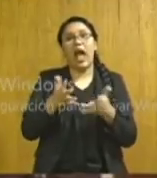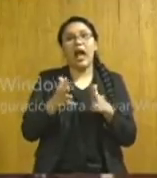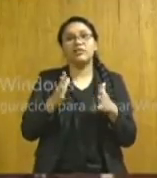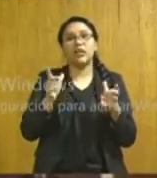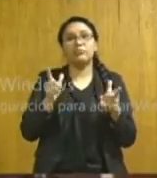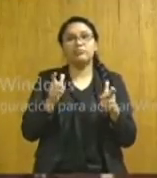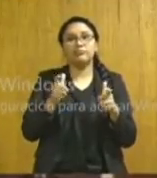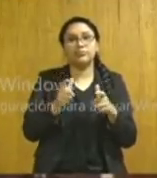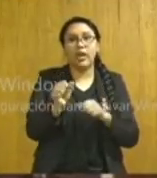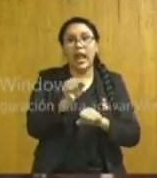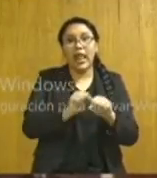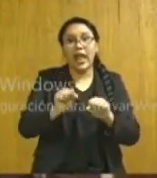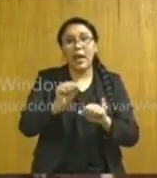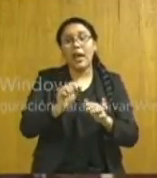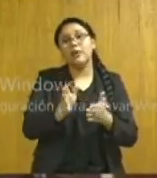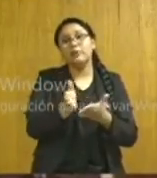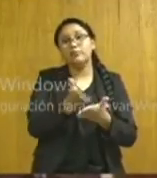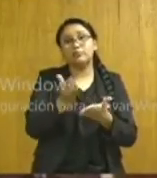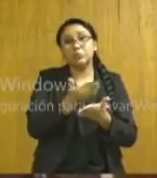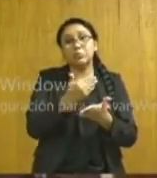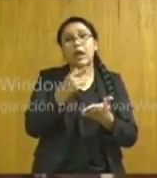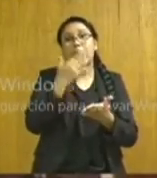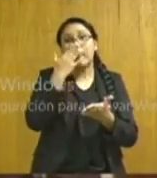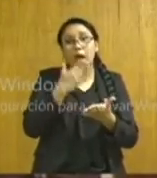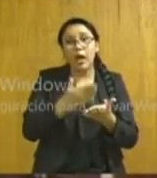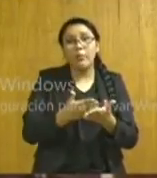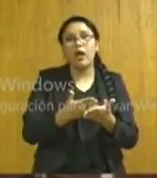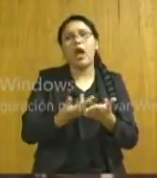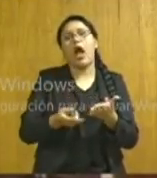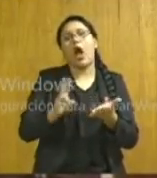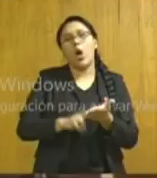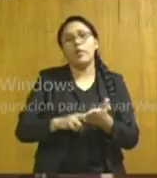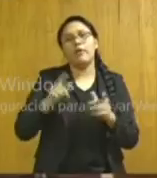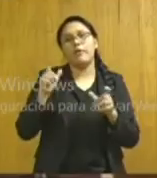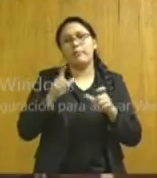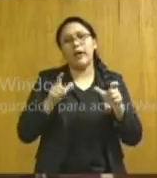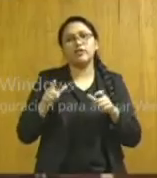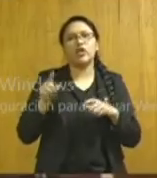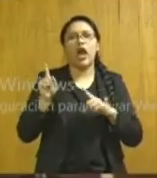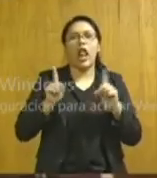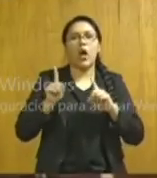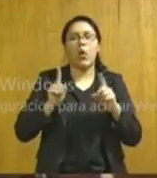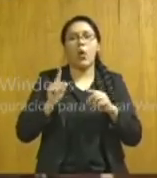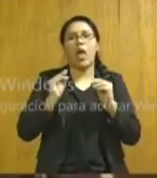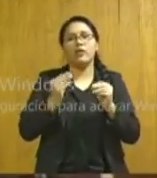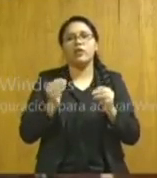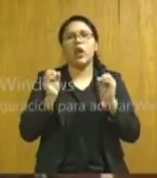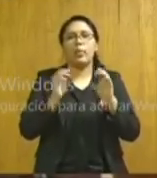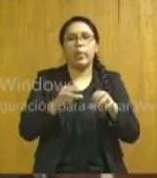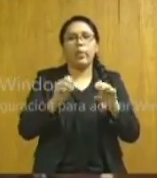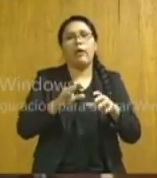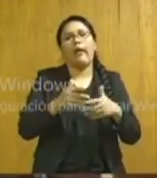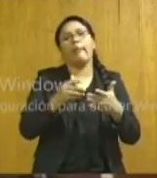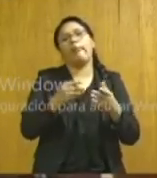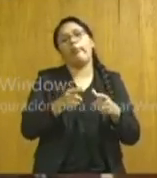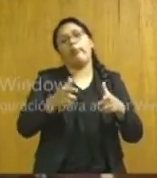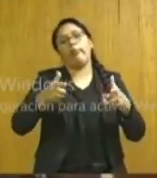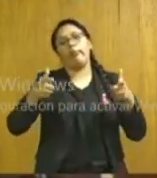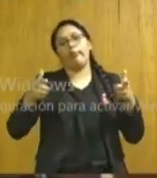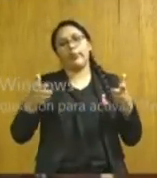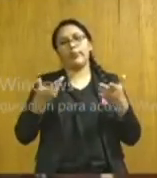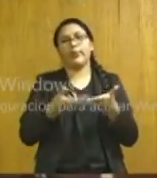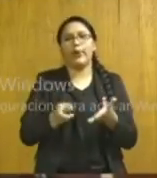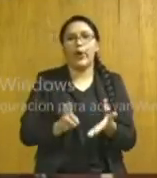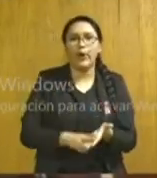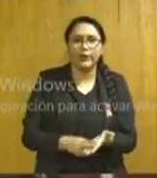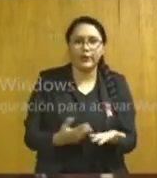generarse, ¿no? Una vez que lo limpian, vuelve a ver quién aparece, tira basura y vuelve todo para atrás.